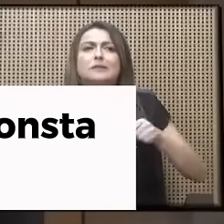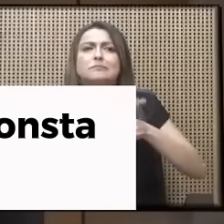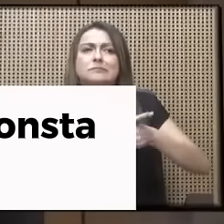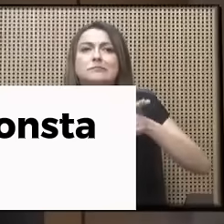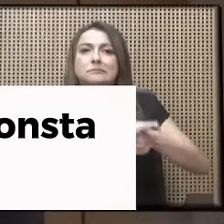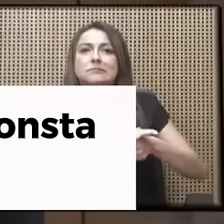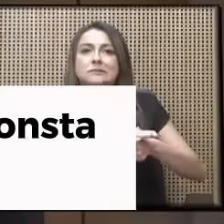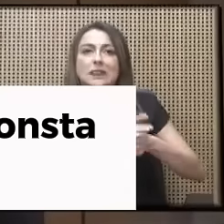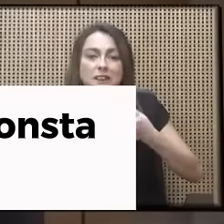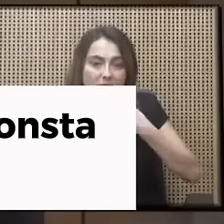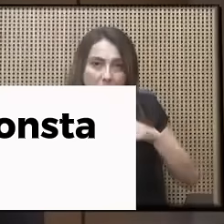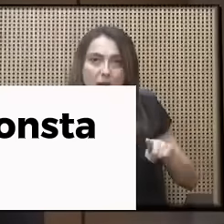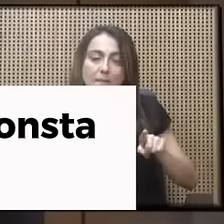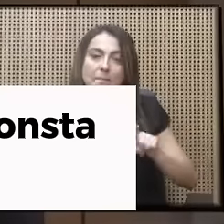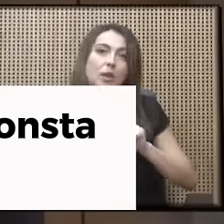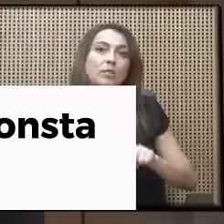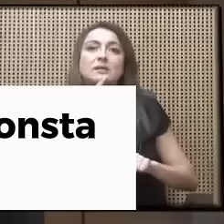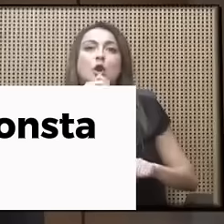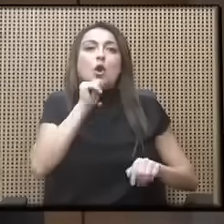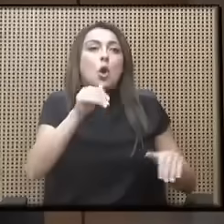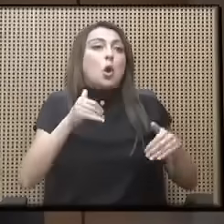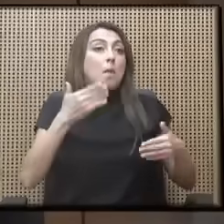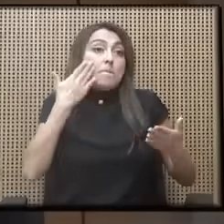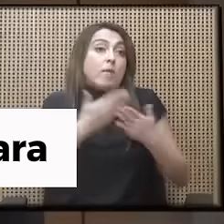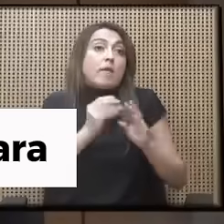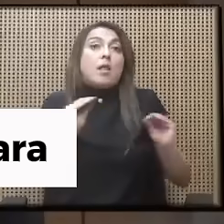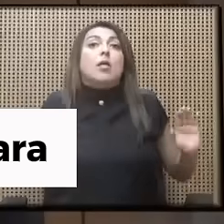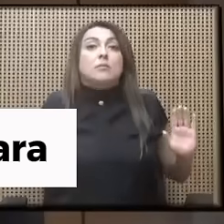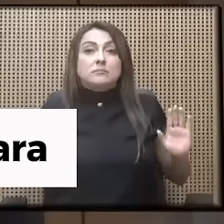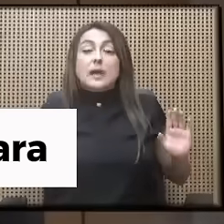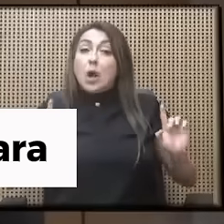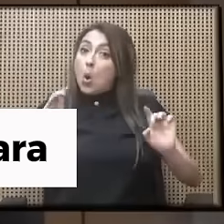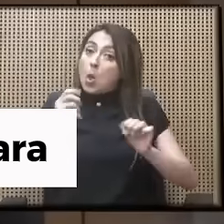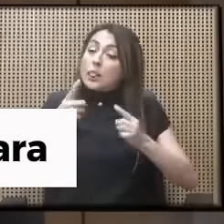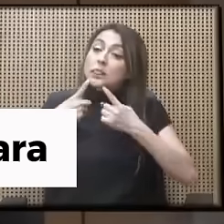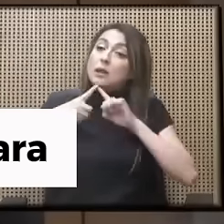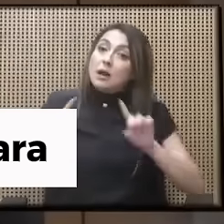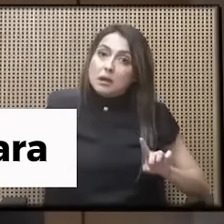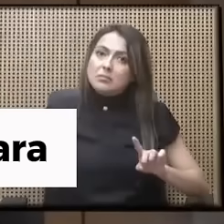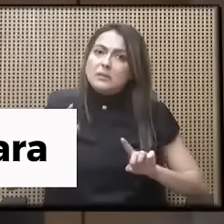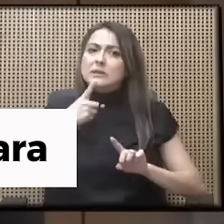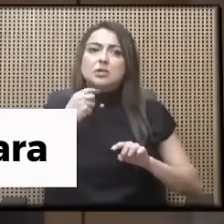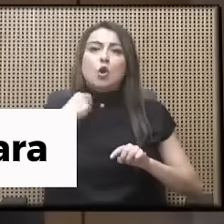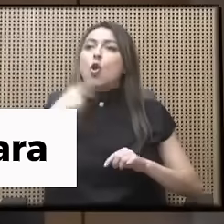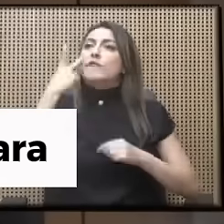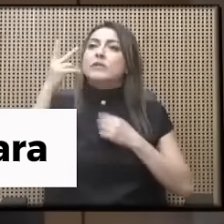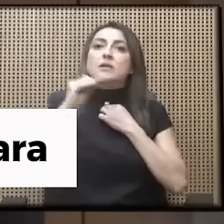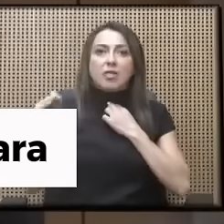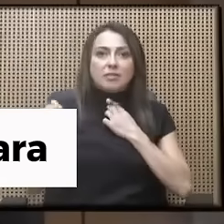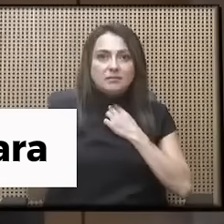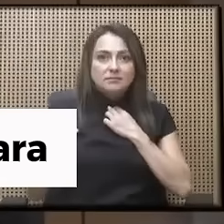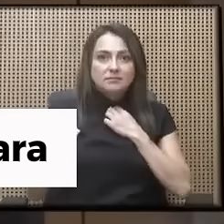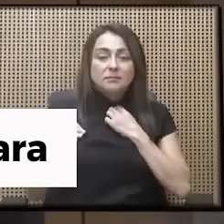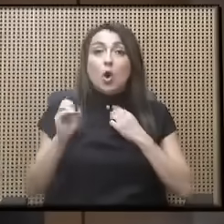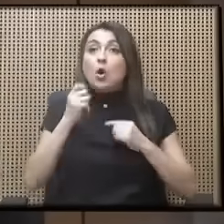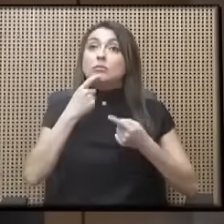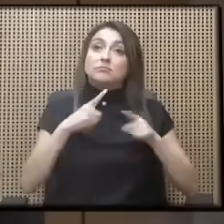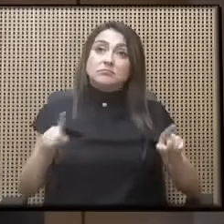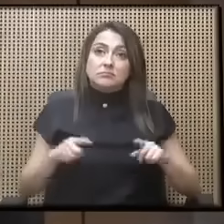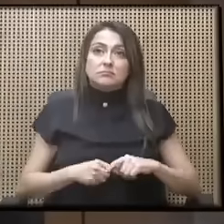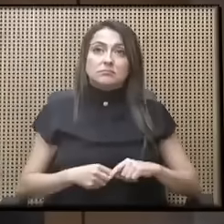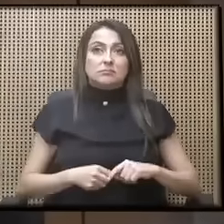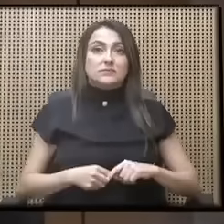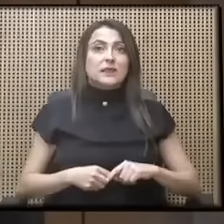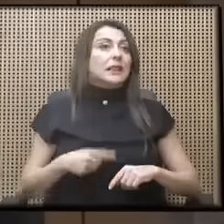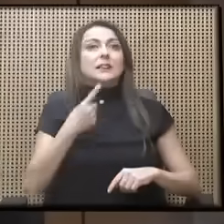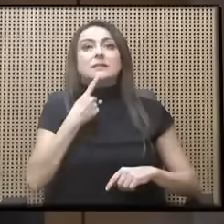presionada y declara, pero dice que no le consta nada, o declara y dice que no vio nada, o declara